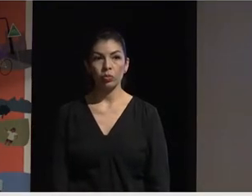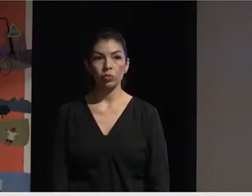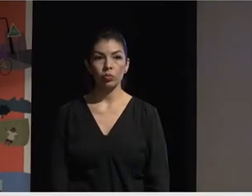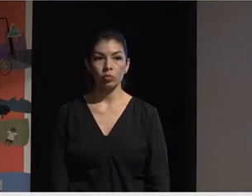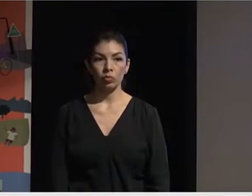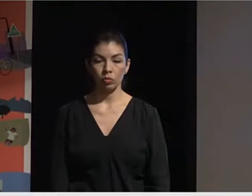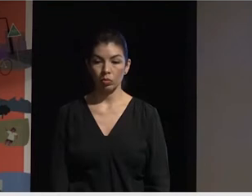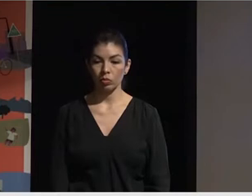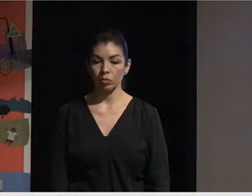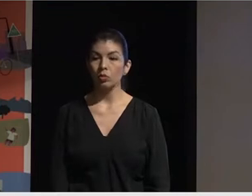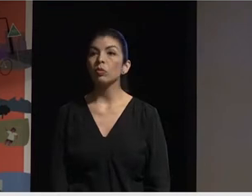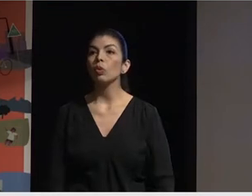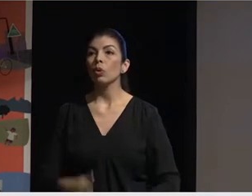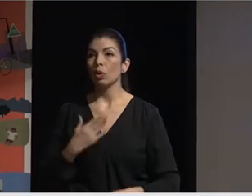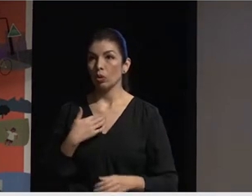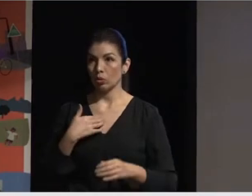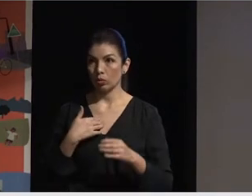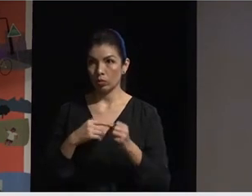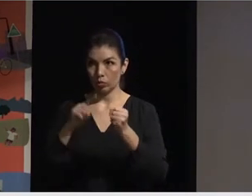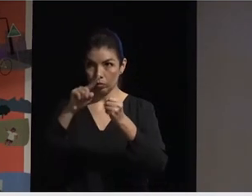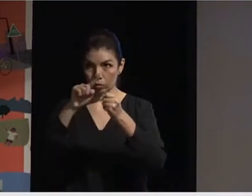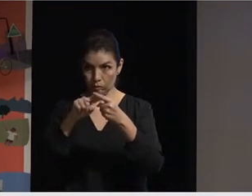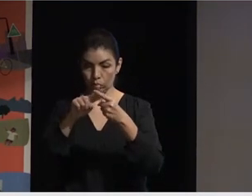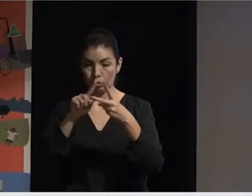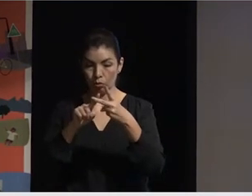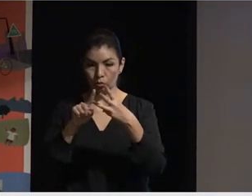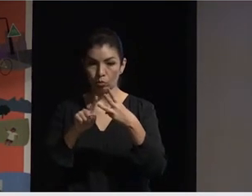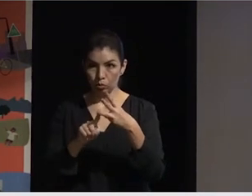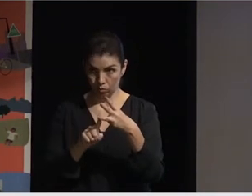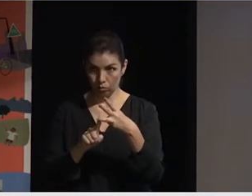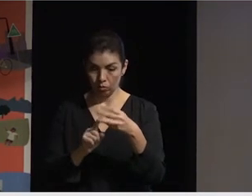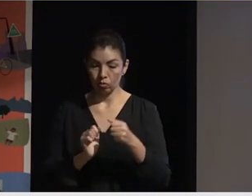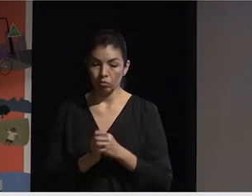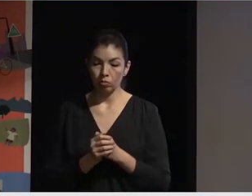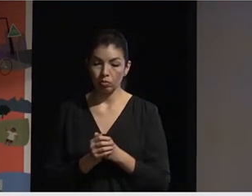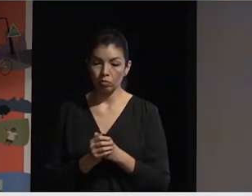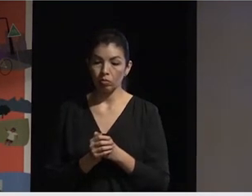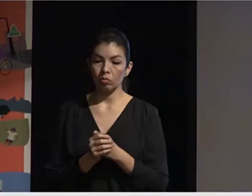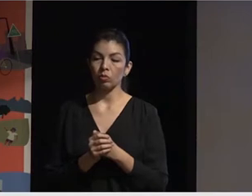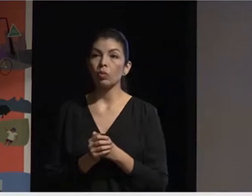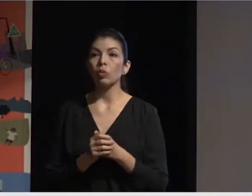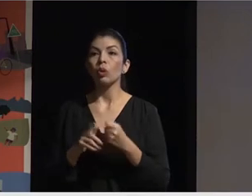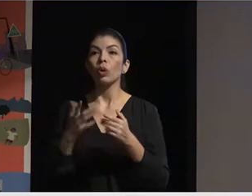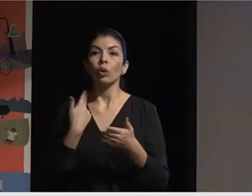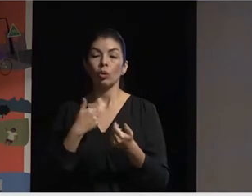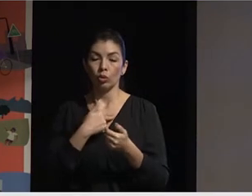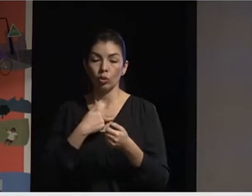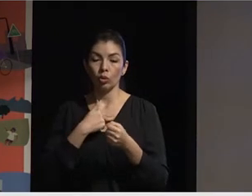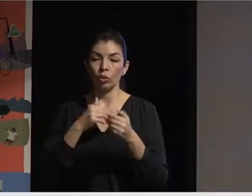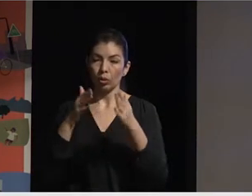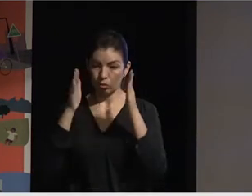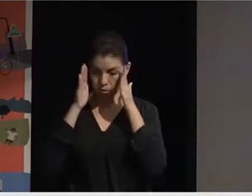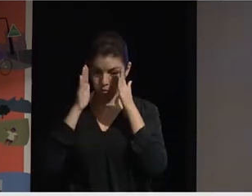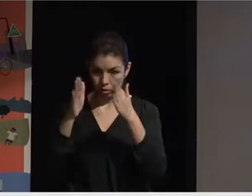Gracias. Estos son los tres pilares, no voy a abundar mucho en el tema de la organización, pero bueno, tenemos tres pilares de trabajo que son